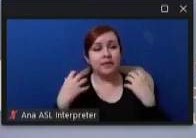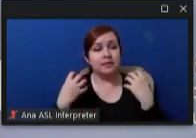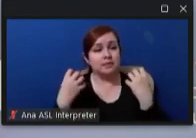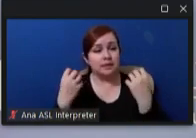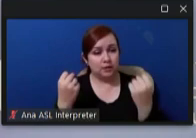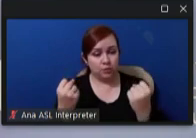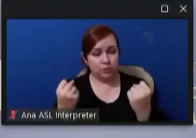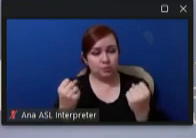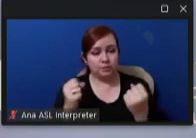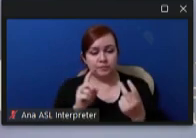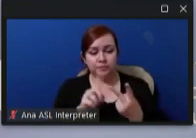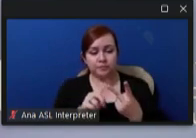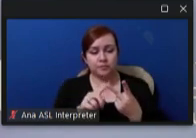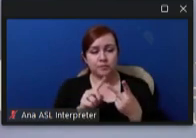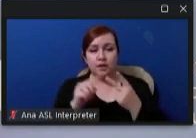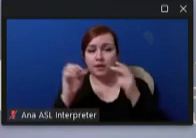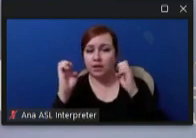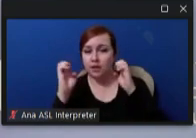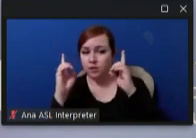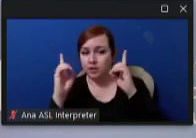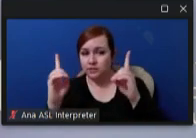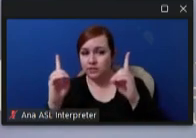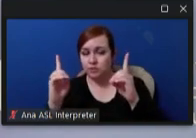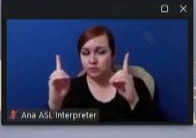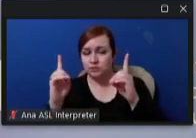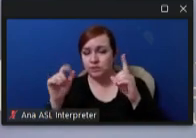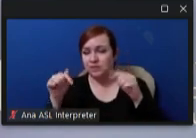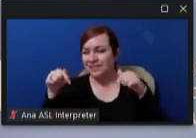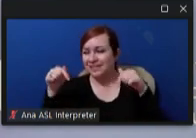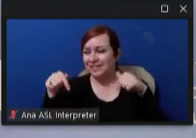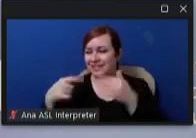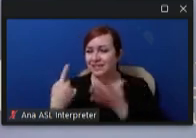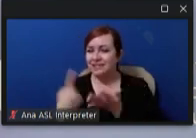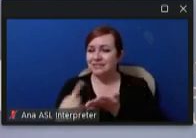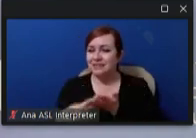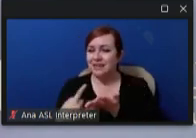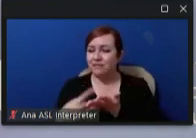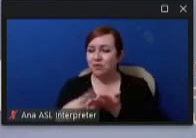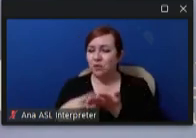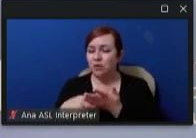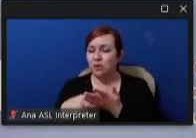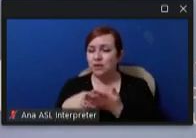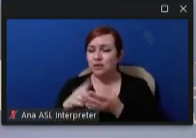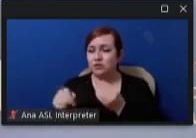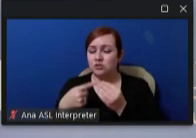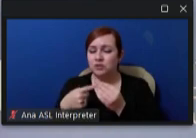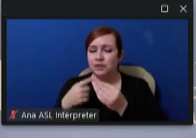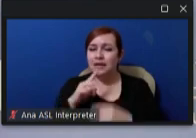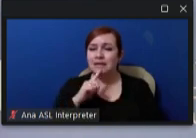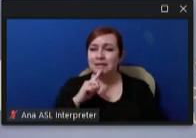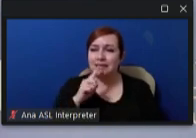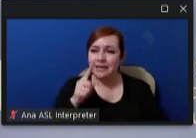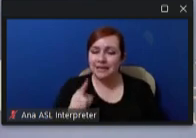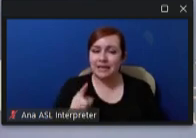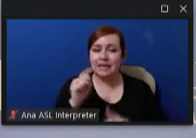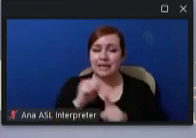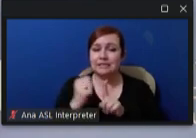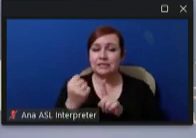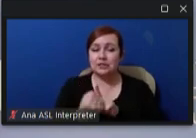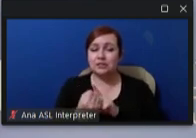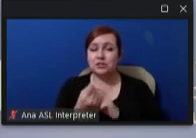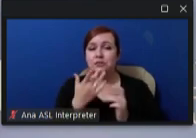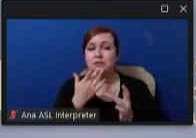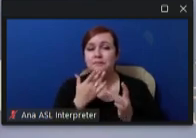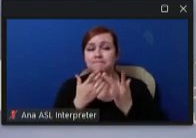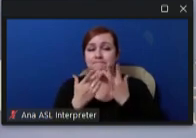de educación? Aquí se ha hablado de la realidad de las situación de pobreza, de